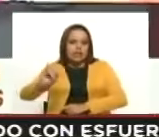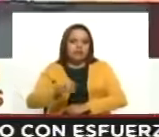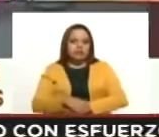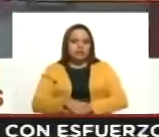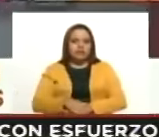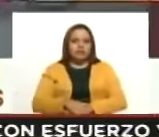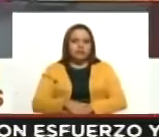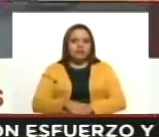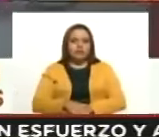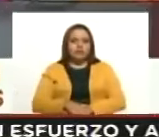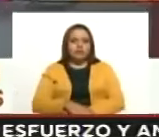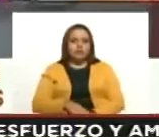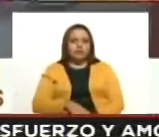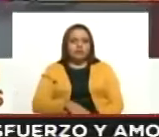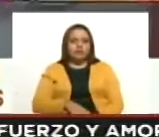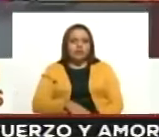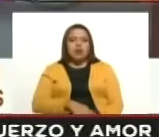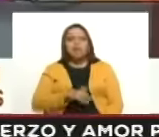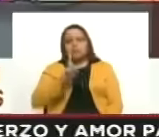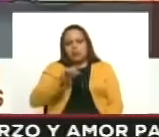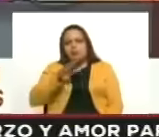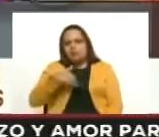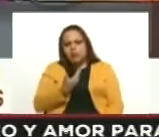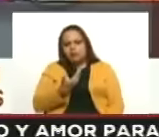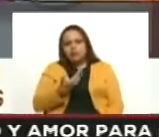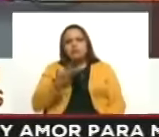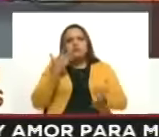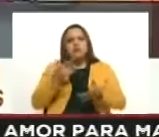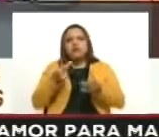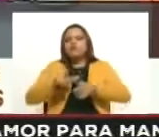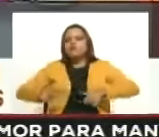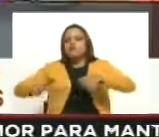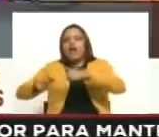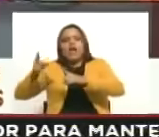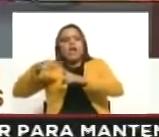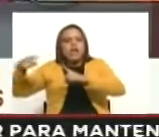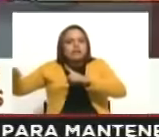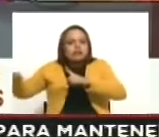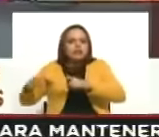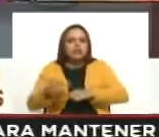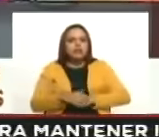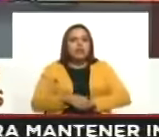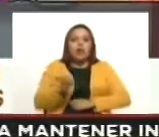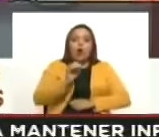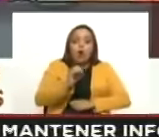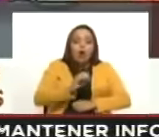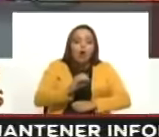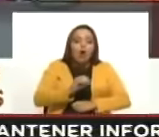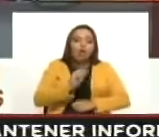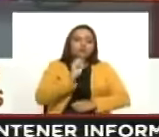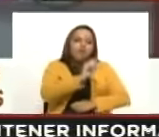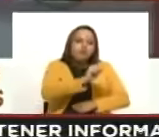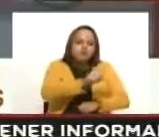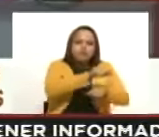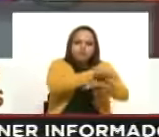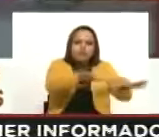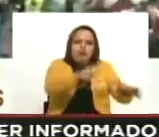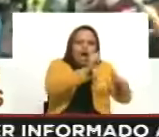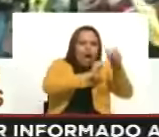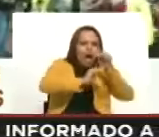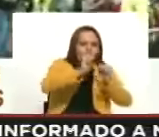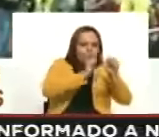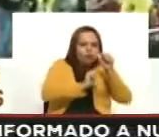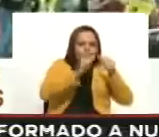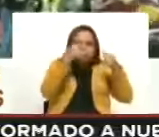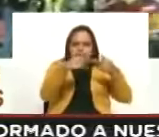así hablo de una estación de, ¿cómo se llama? Subestación eléctrica. De, así hablo de un punto donde se distribuye el agua, etcétera,